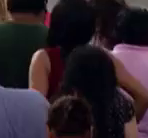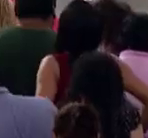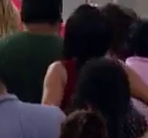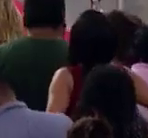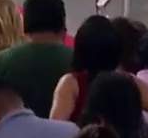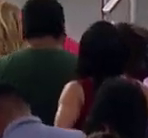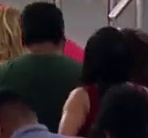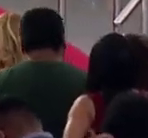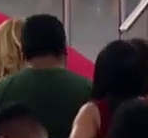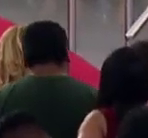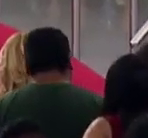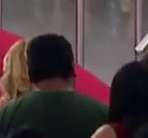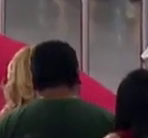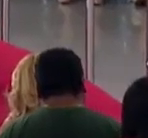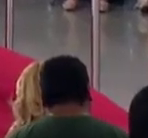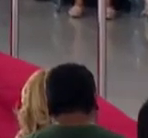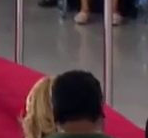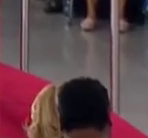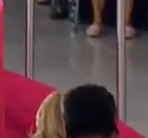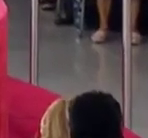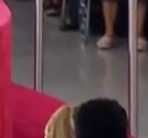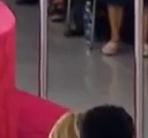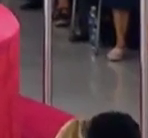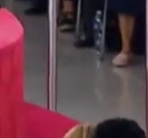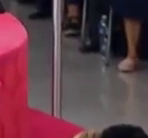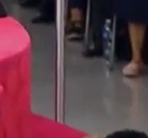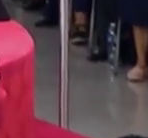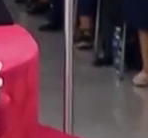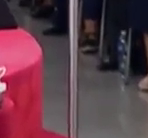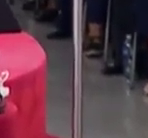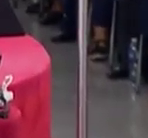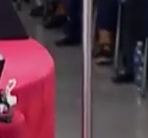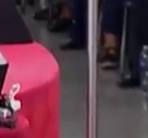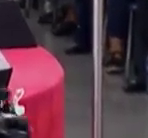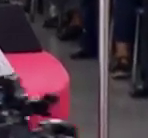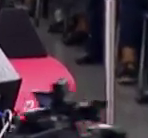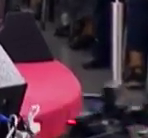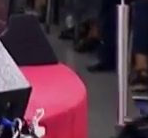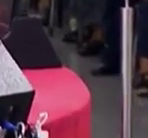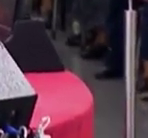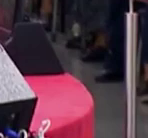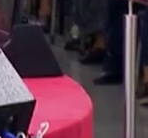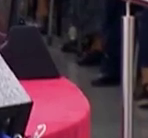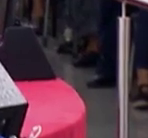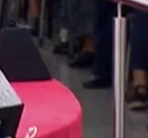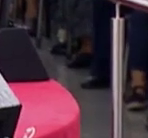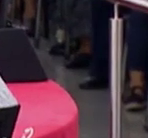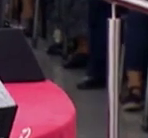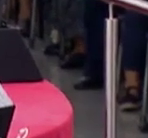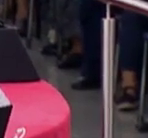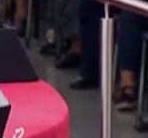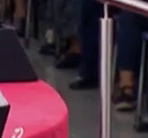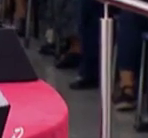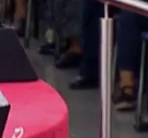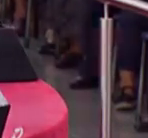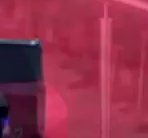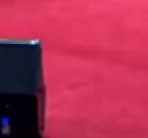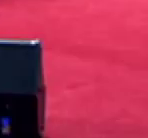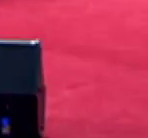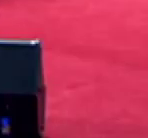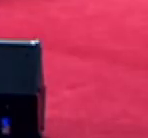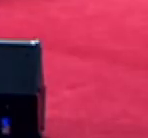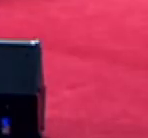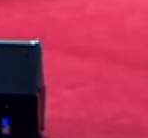de seguir a Jesús. Para dejar de seguir a Jesús. Amigos y hermanos, las